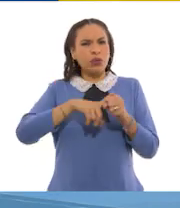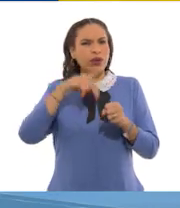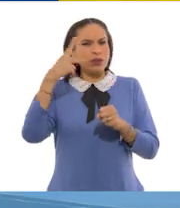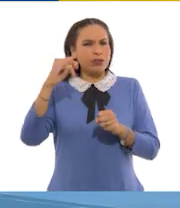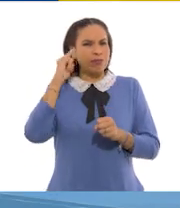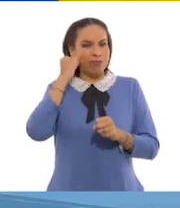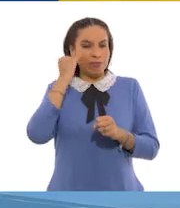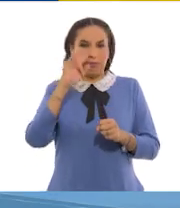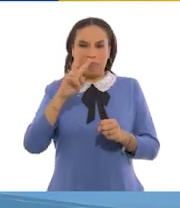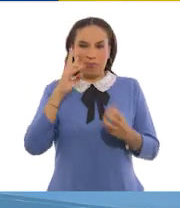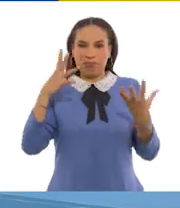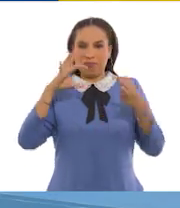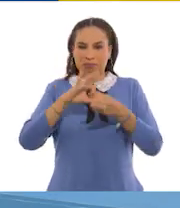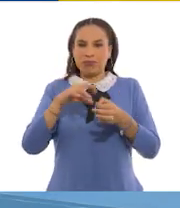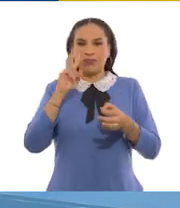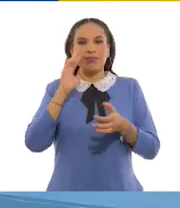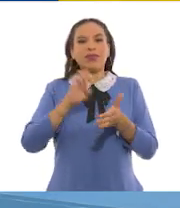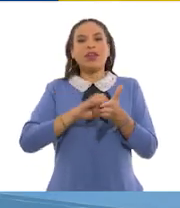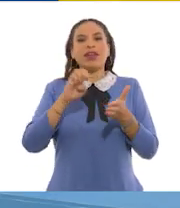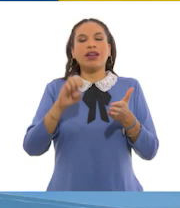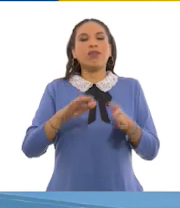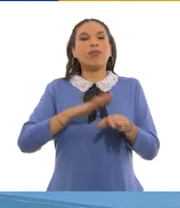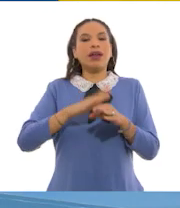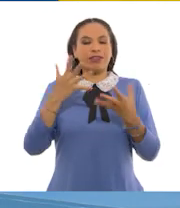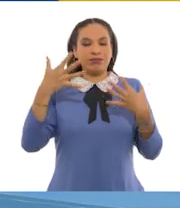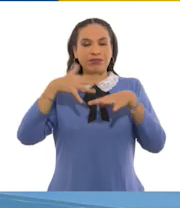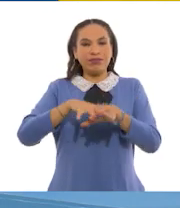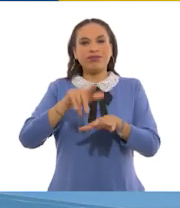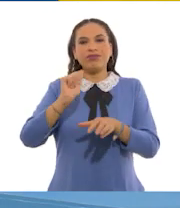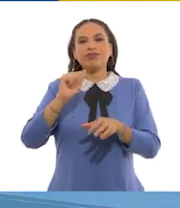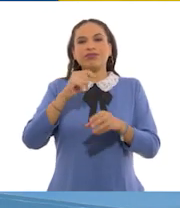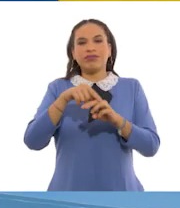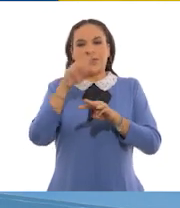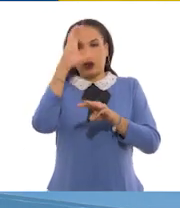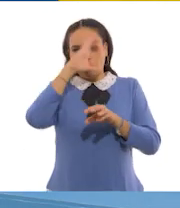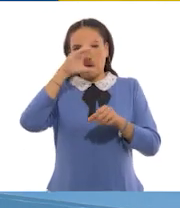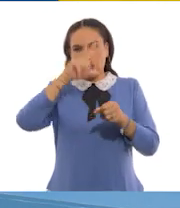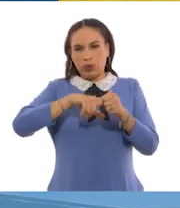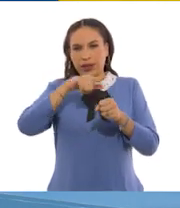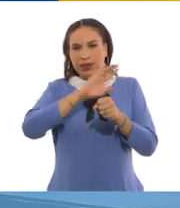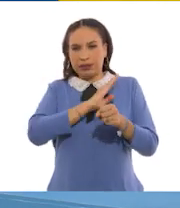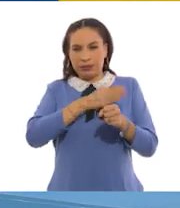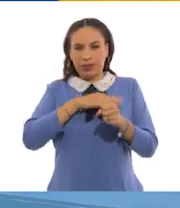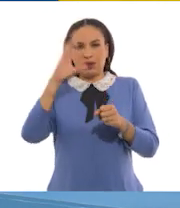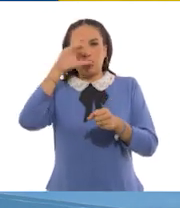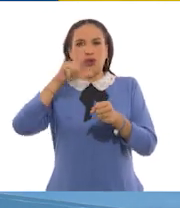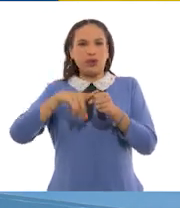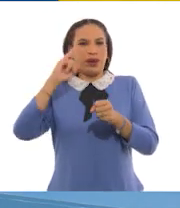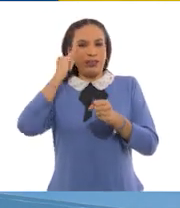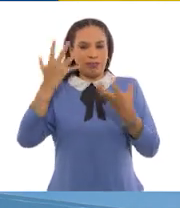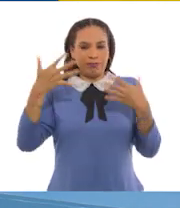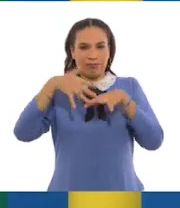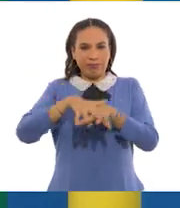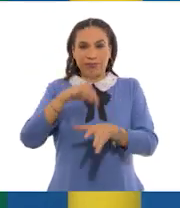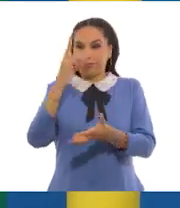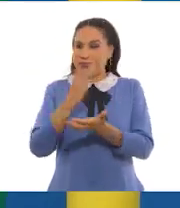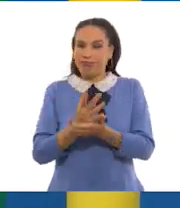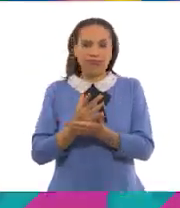¿Verdad que sí? Ese es un ejemplo más del mestizaje cultural entre la cultura española y la indígena, pero no es el